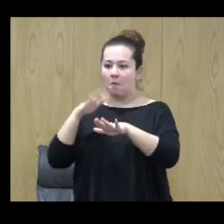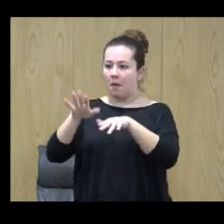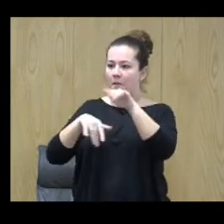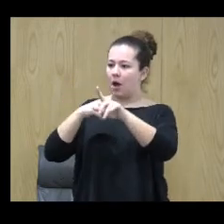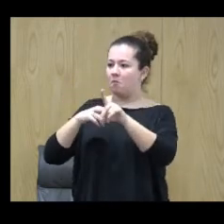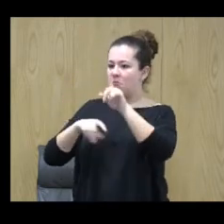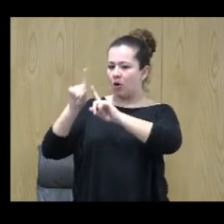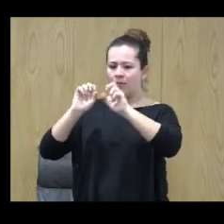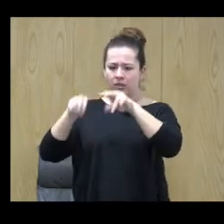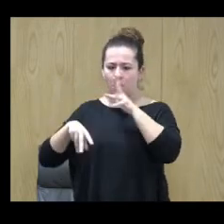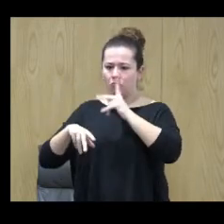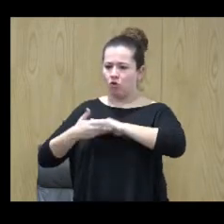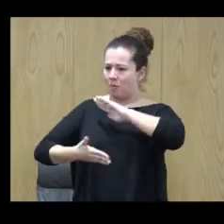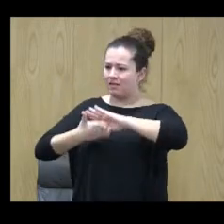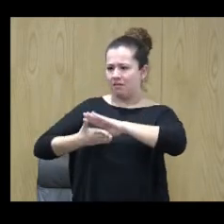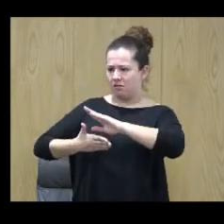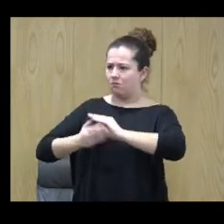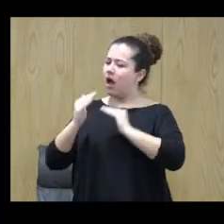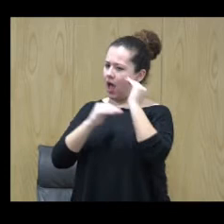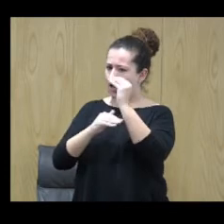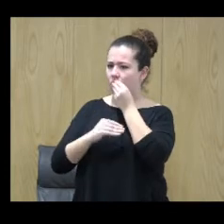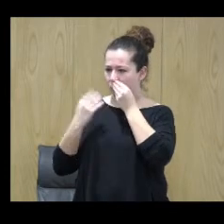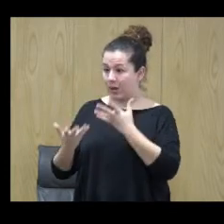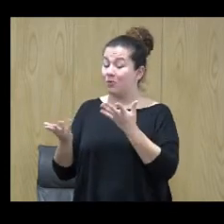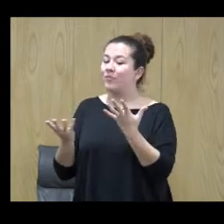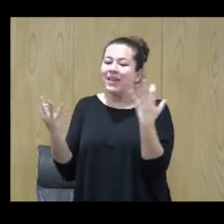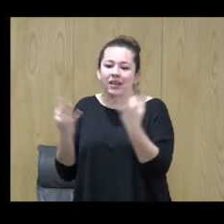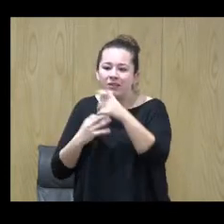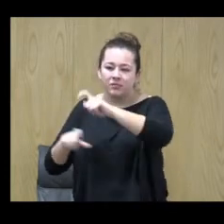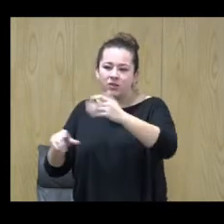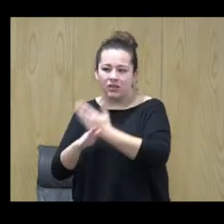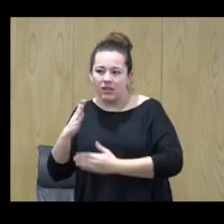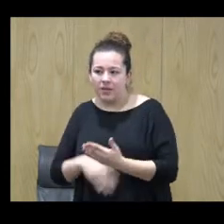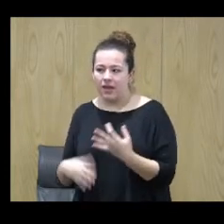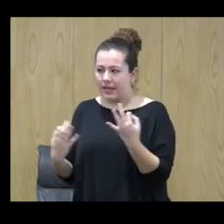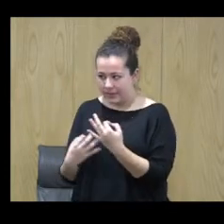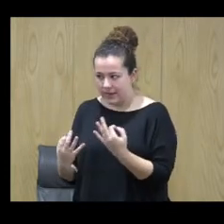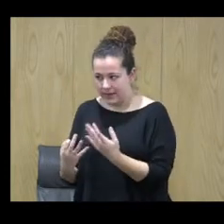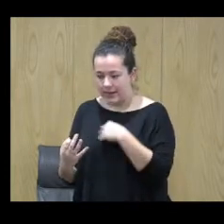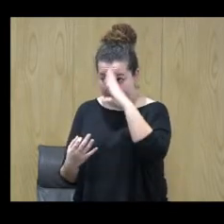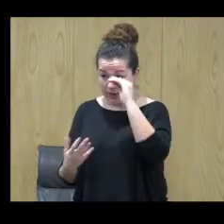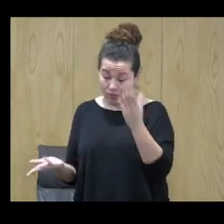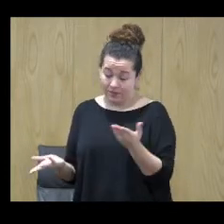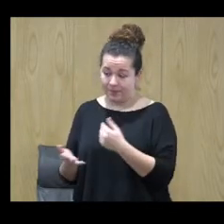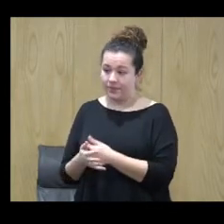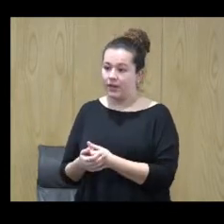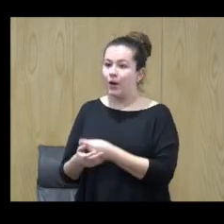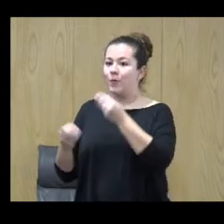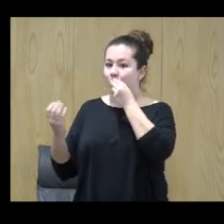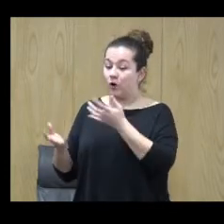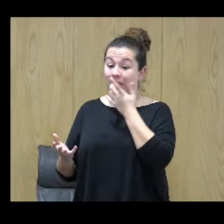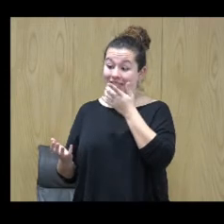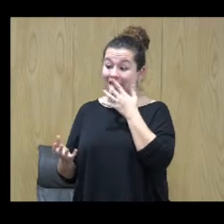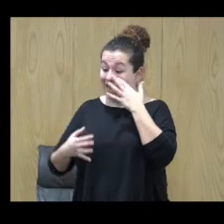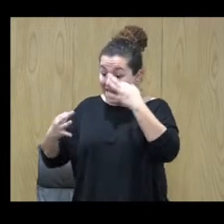bueno, muy alto, son enormemente competentes. Pero ¿qué pasaría con las personas con discapacidad intelectual? Pues bueno, si realmente